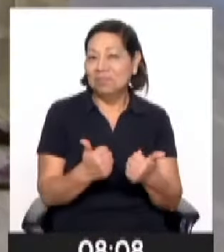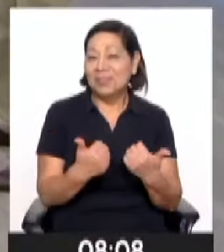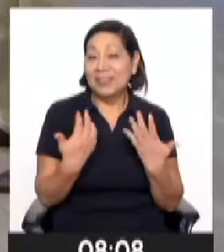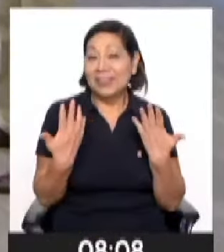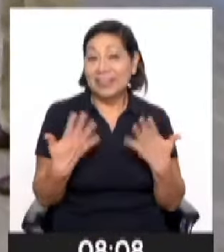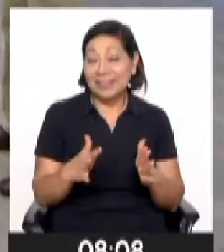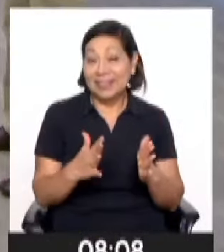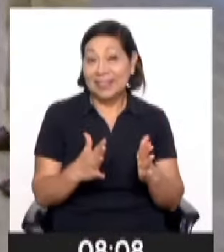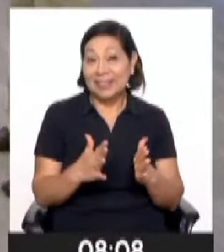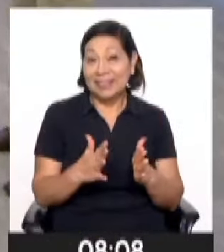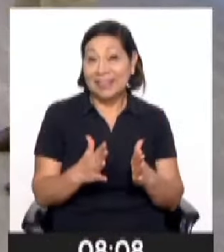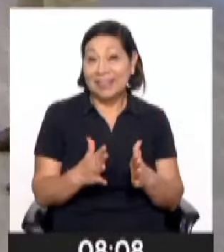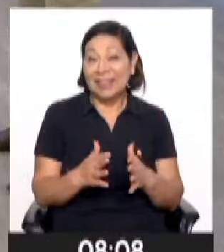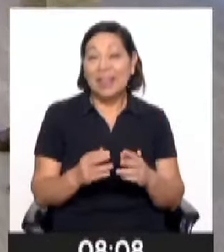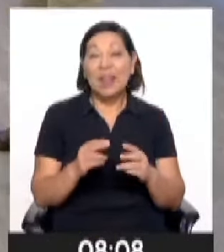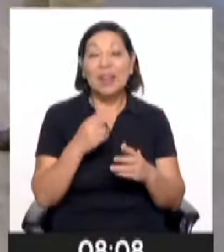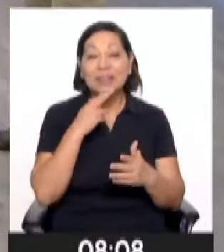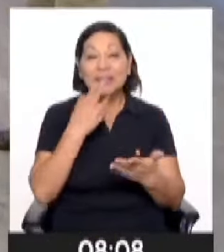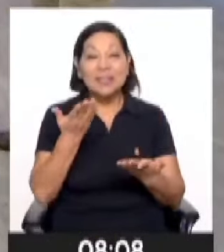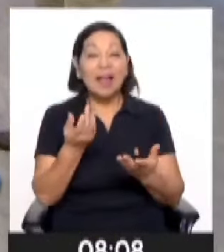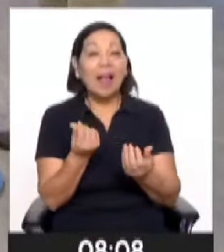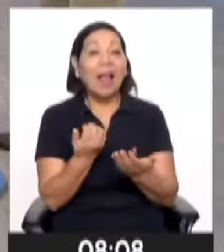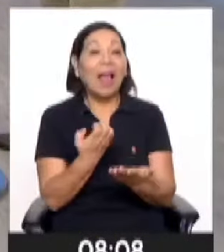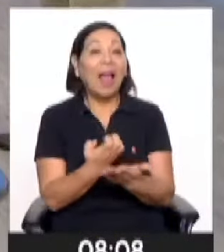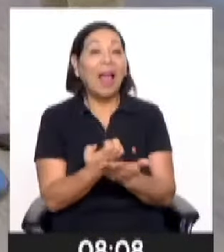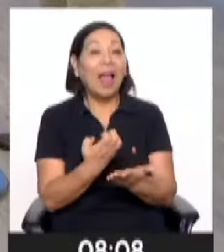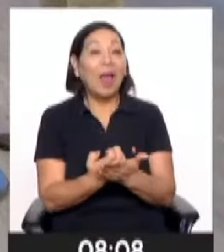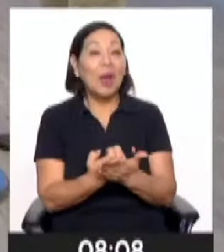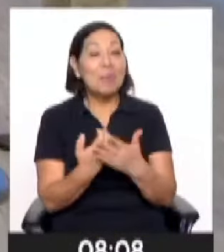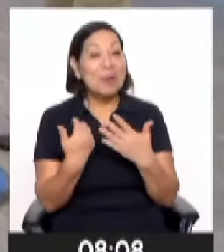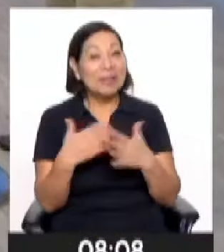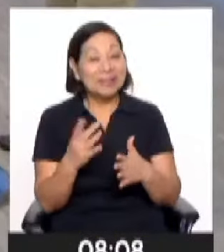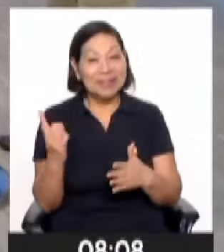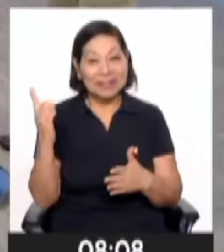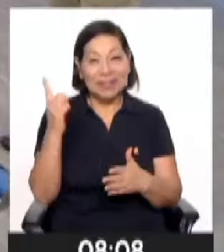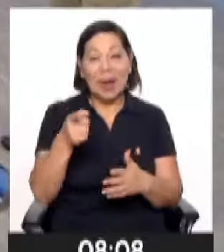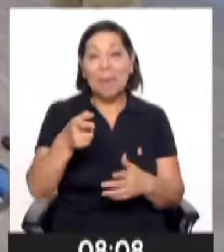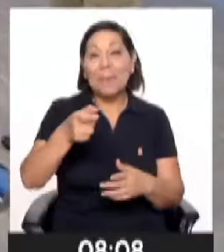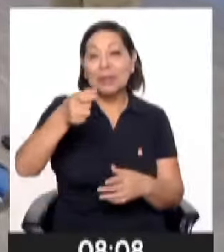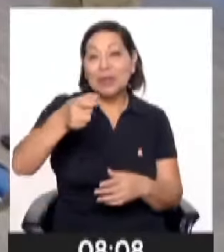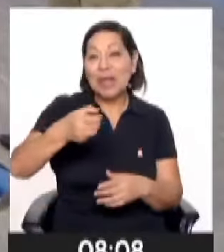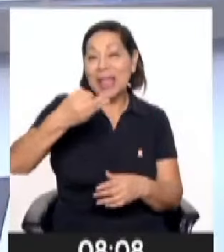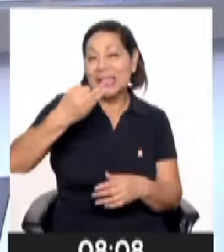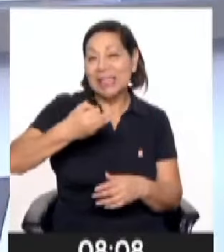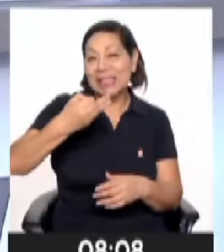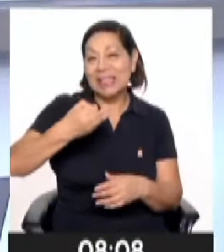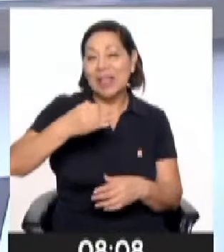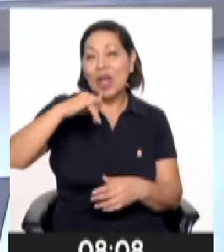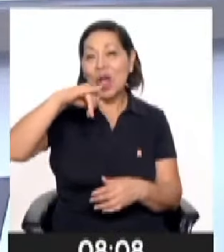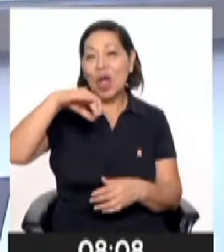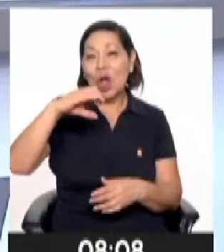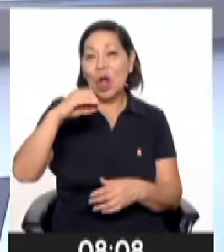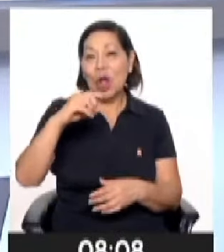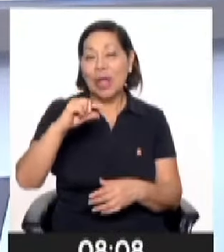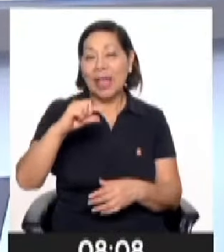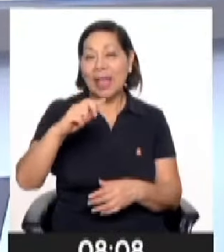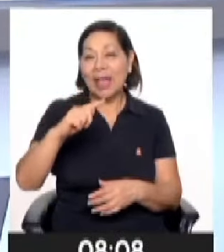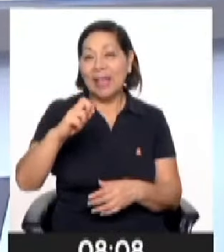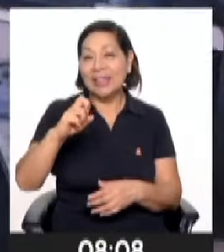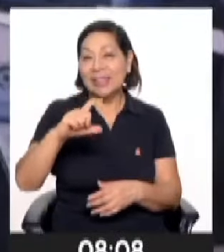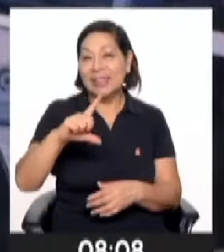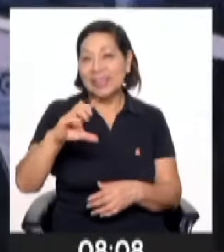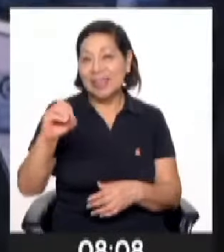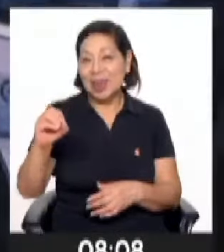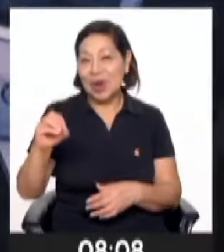damos así pase a nuestro bloque económico. Para ello ya está el especialista Jorge Carrillo Acosta, docente y